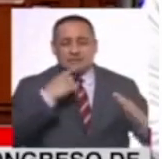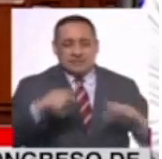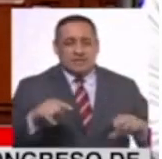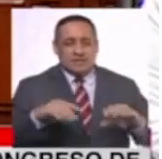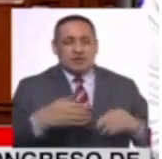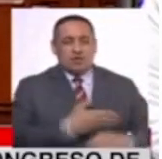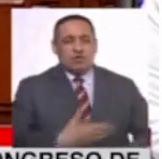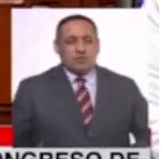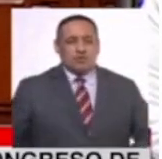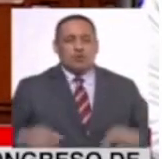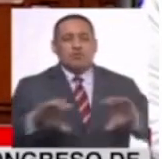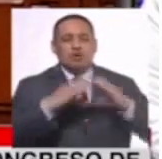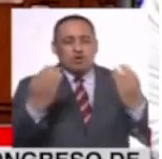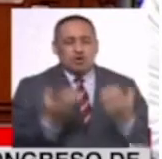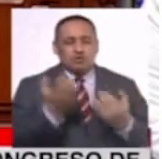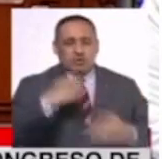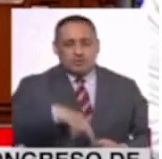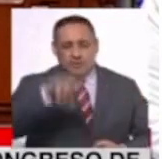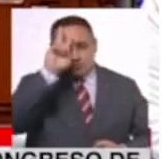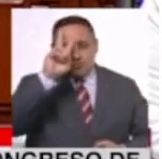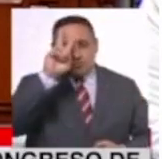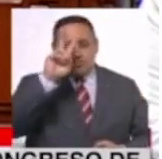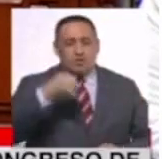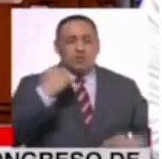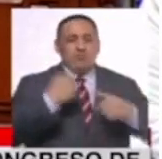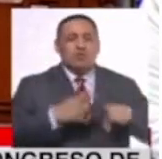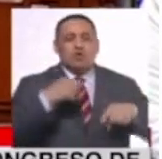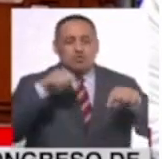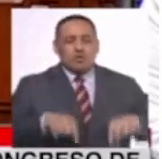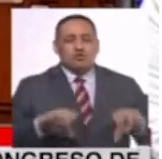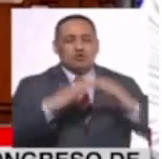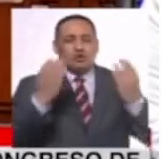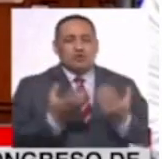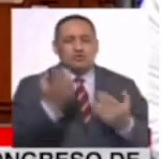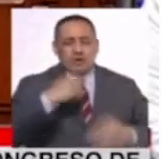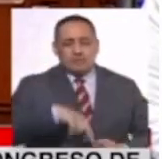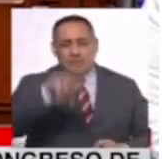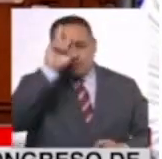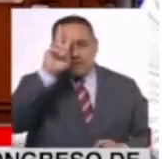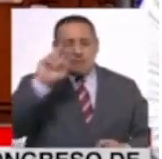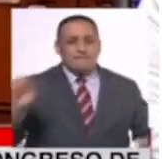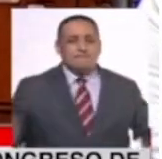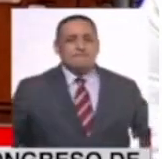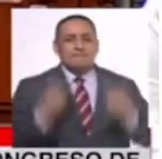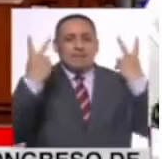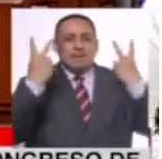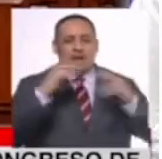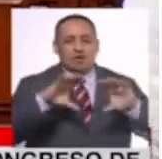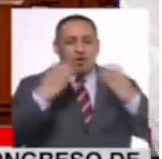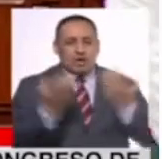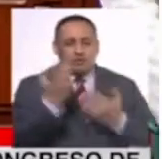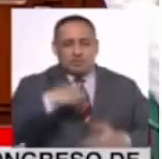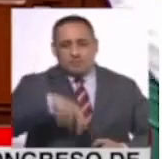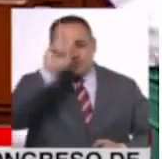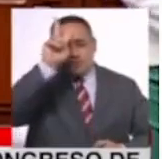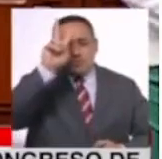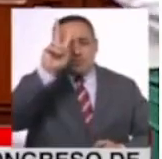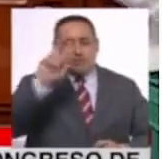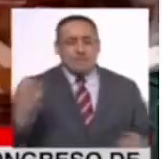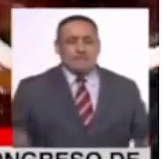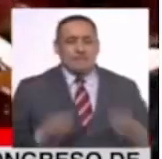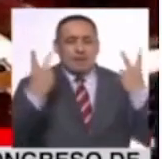del Estado, por el Parlamento de la República, por nuestro Congreso de la República. ¡Viva el Congreso de la República del Perú!